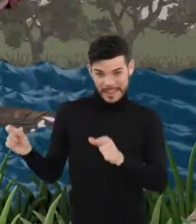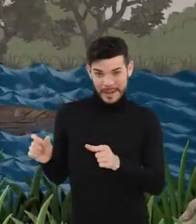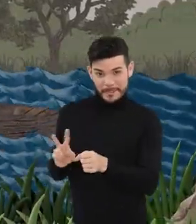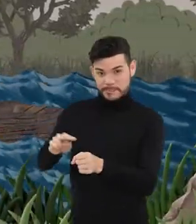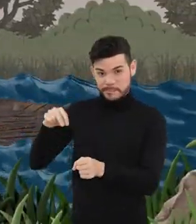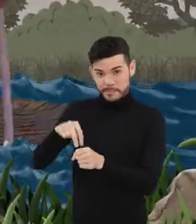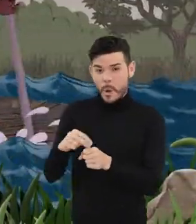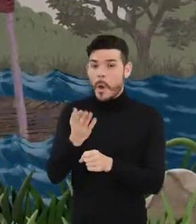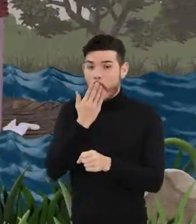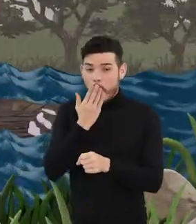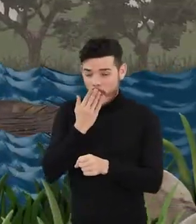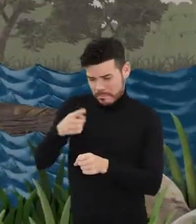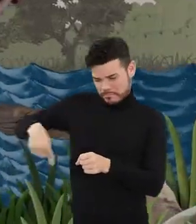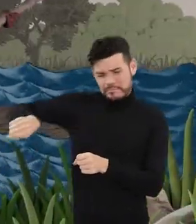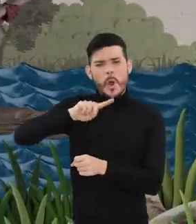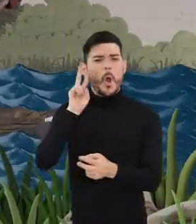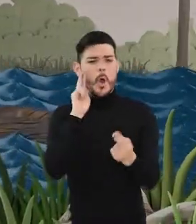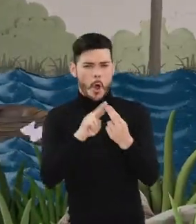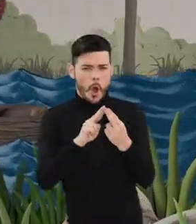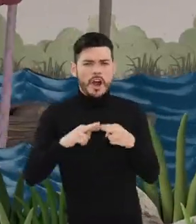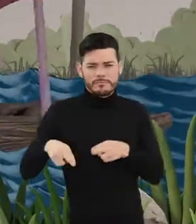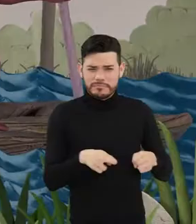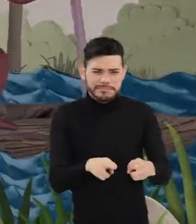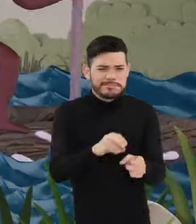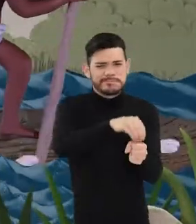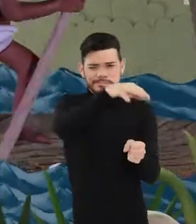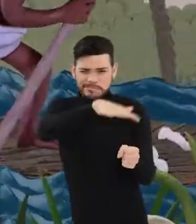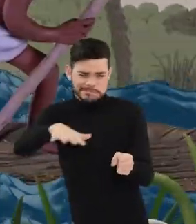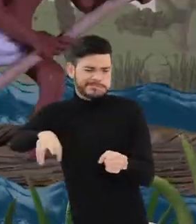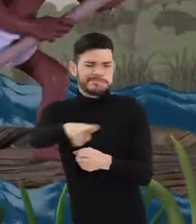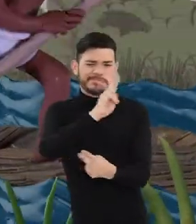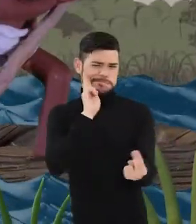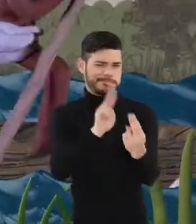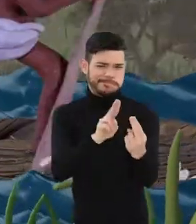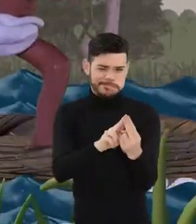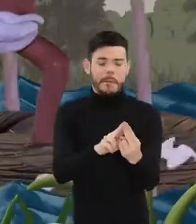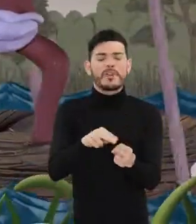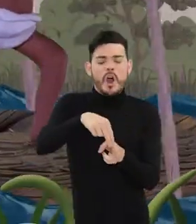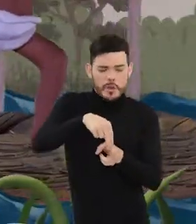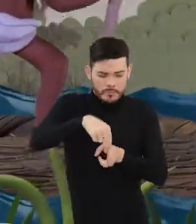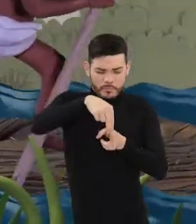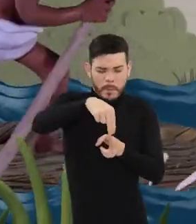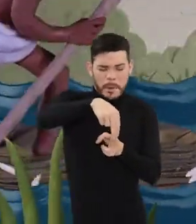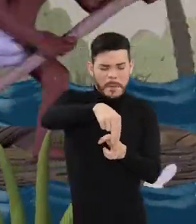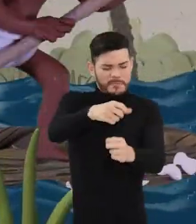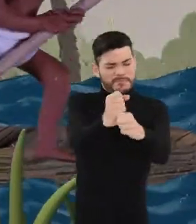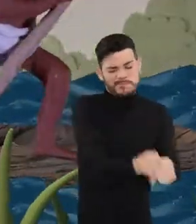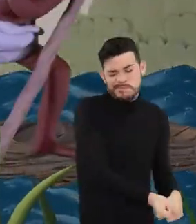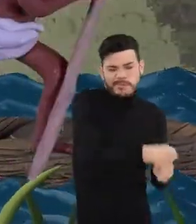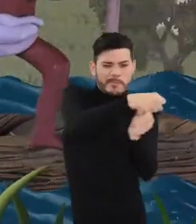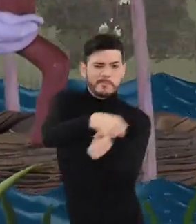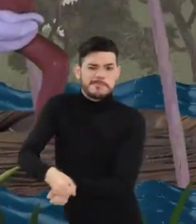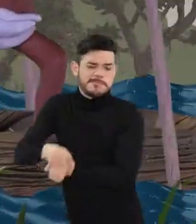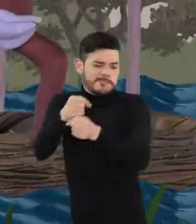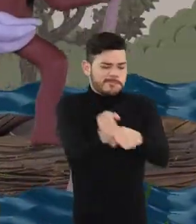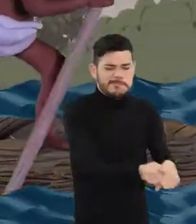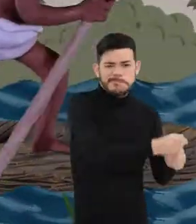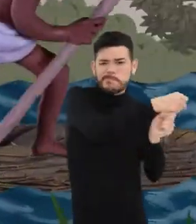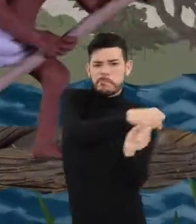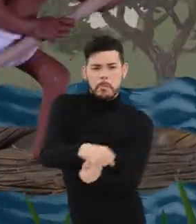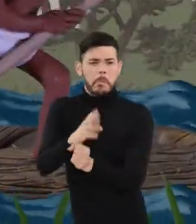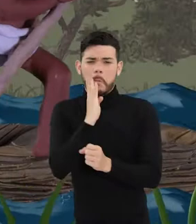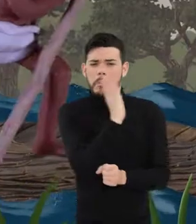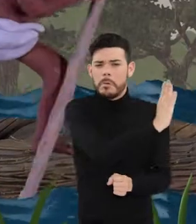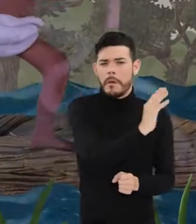río Magdalena y navegaban velozmente a través de él en piraguas, remando de pie y en hilera, unos por un lado y otros por el